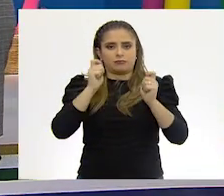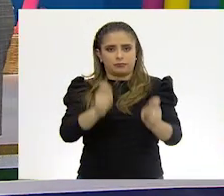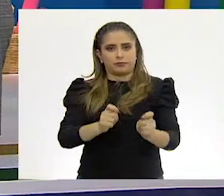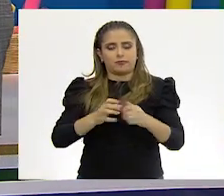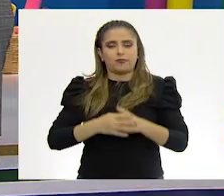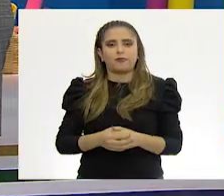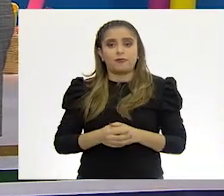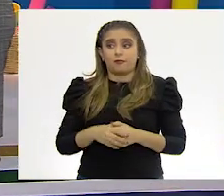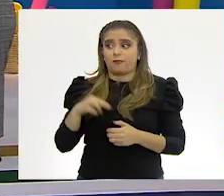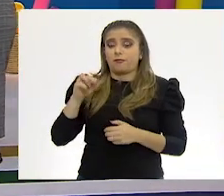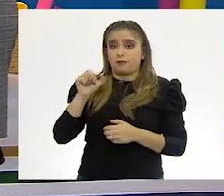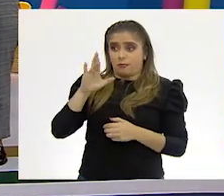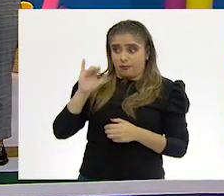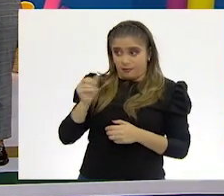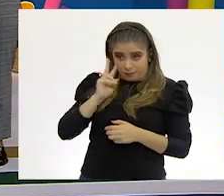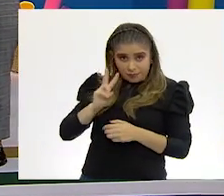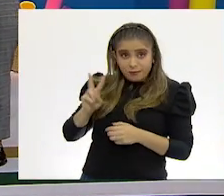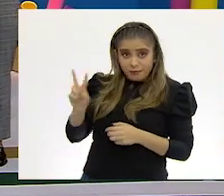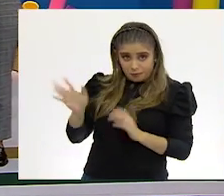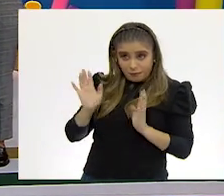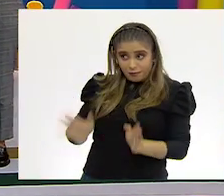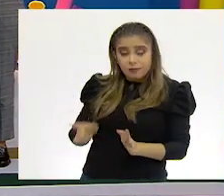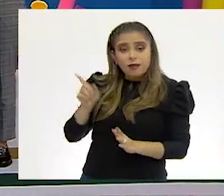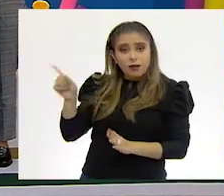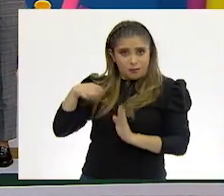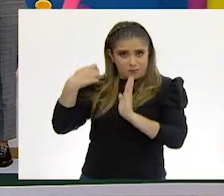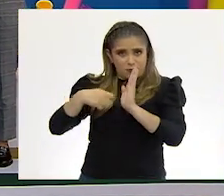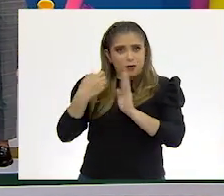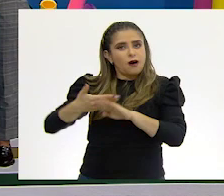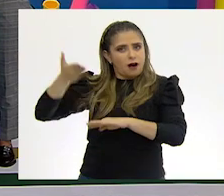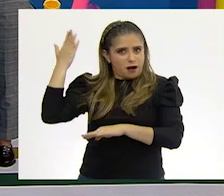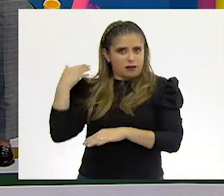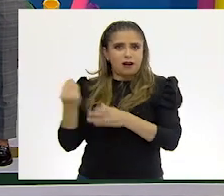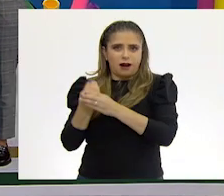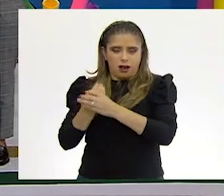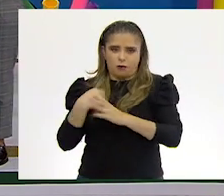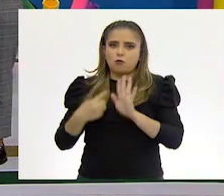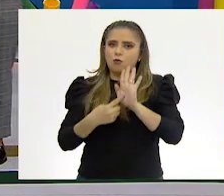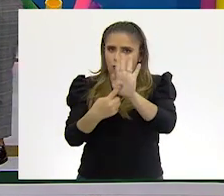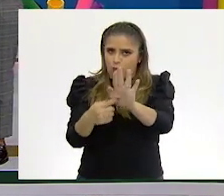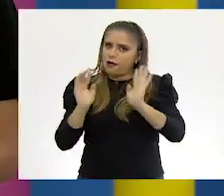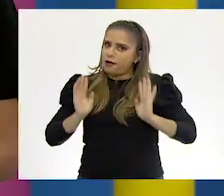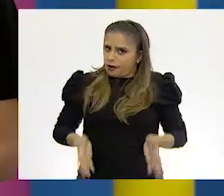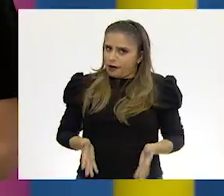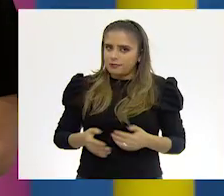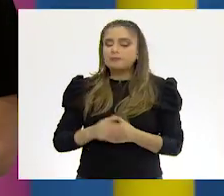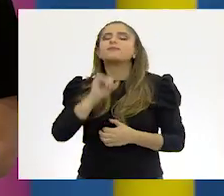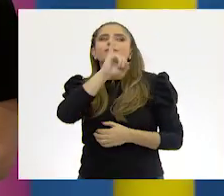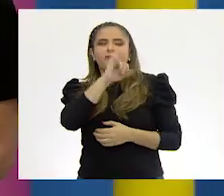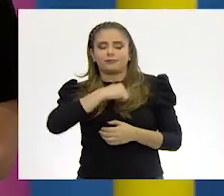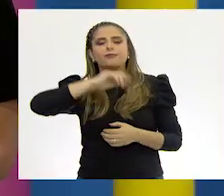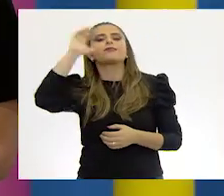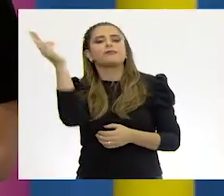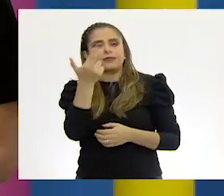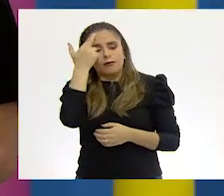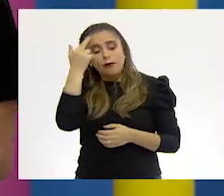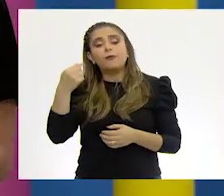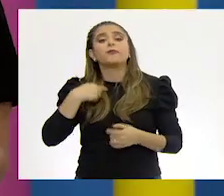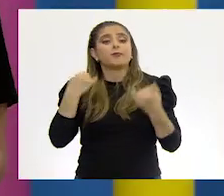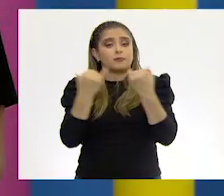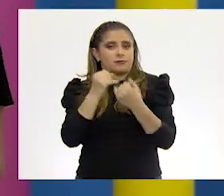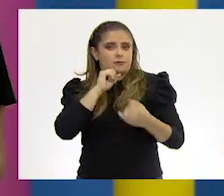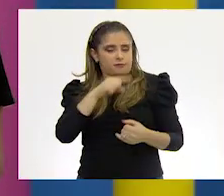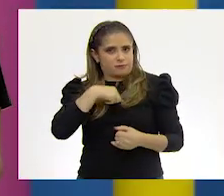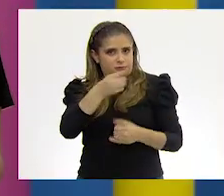María, no sé si te diste cuenta, pero este video lo vimos en la clase anterior. Sí, así es. Y también me gustaría comentar que de